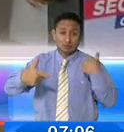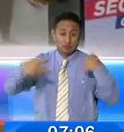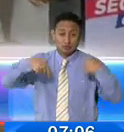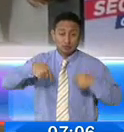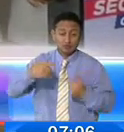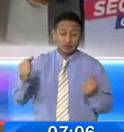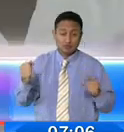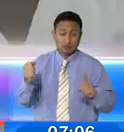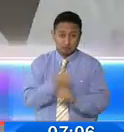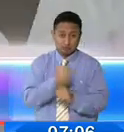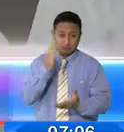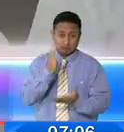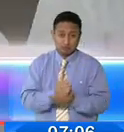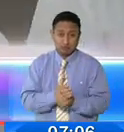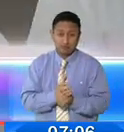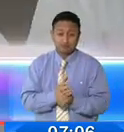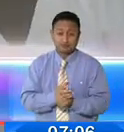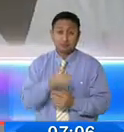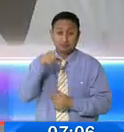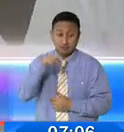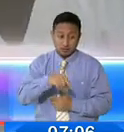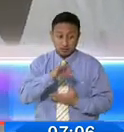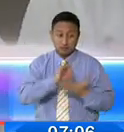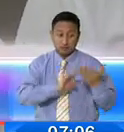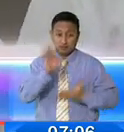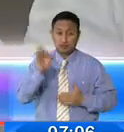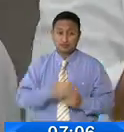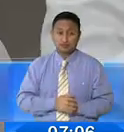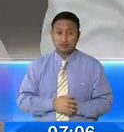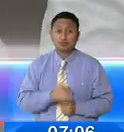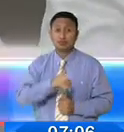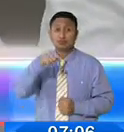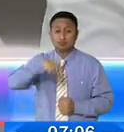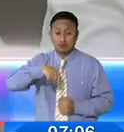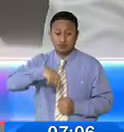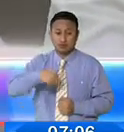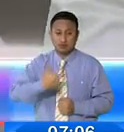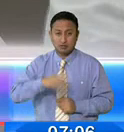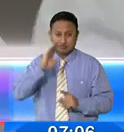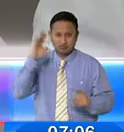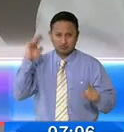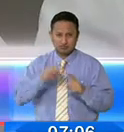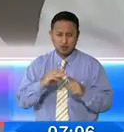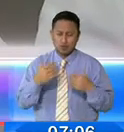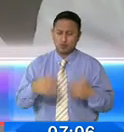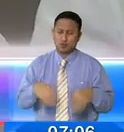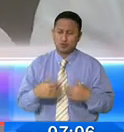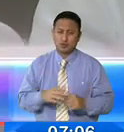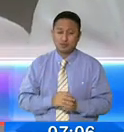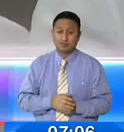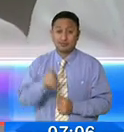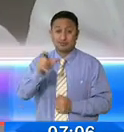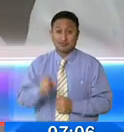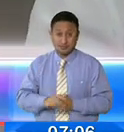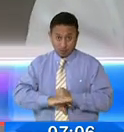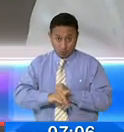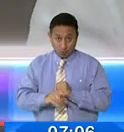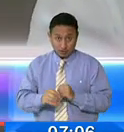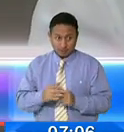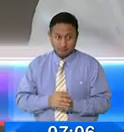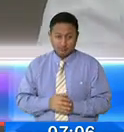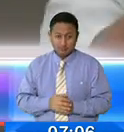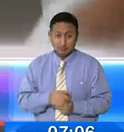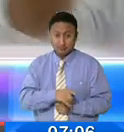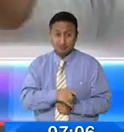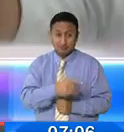ley. Eso hay que autorizarlo, porque aquí se está dando un mensaje terrible al delincuente.